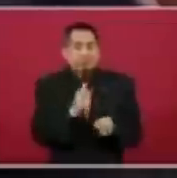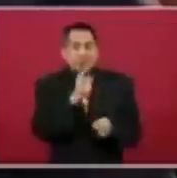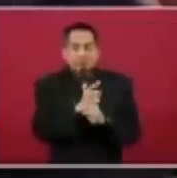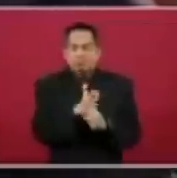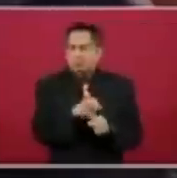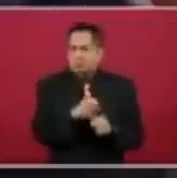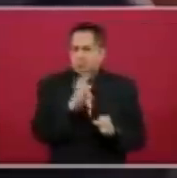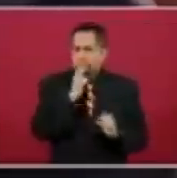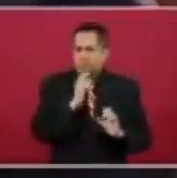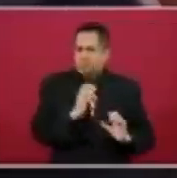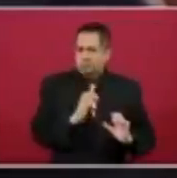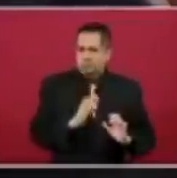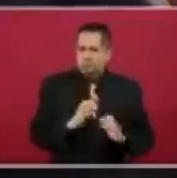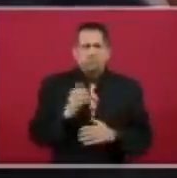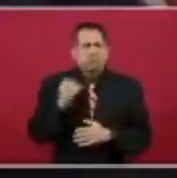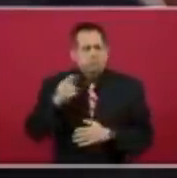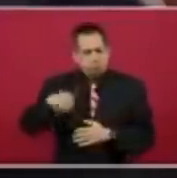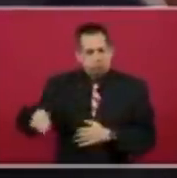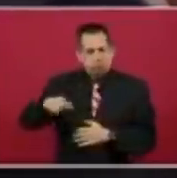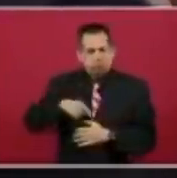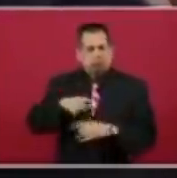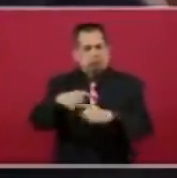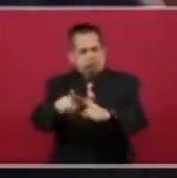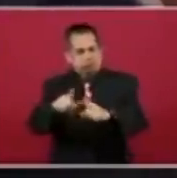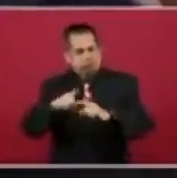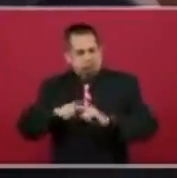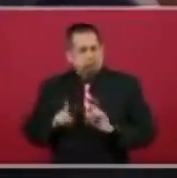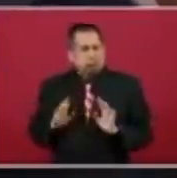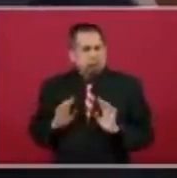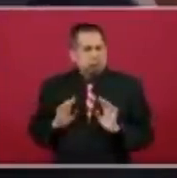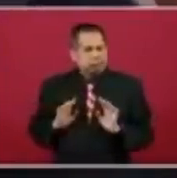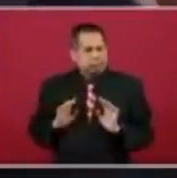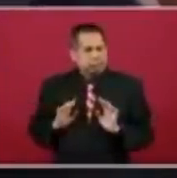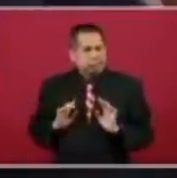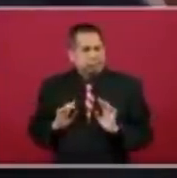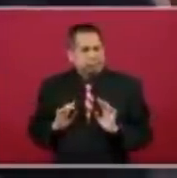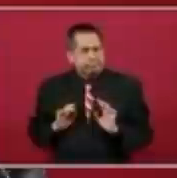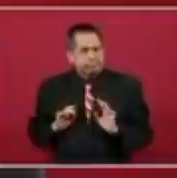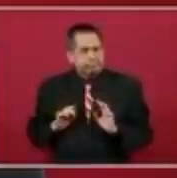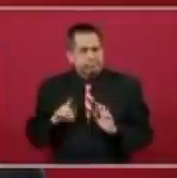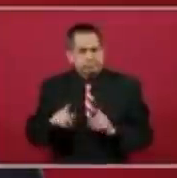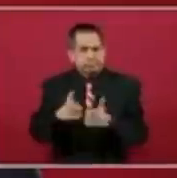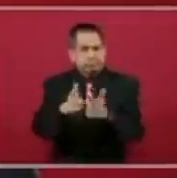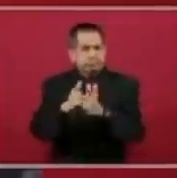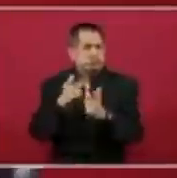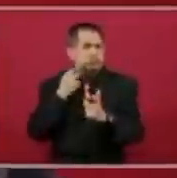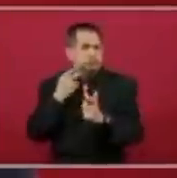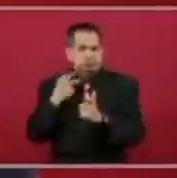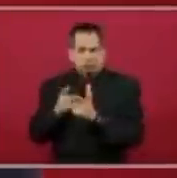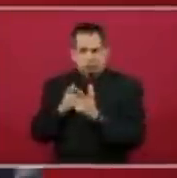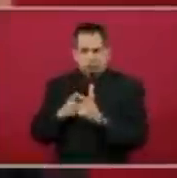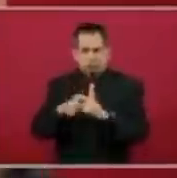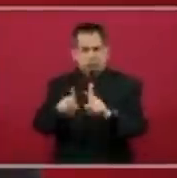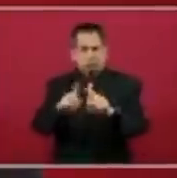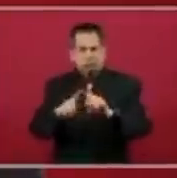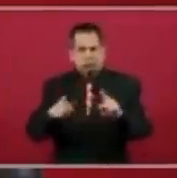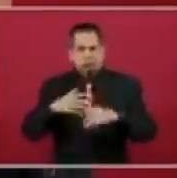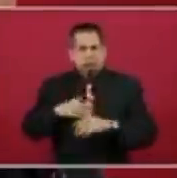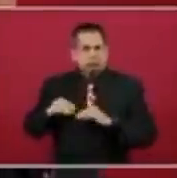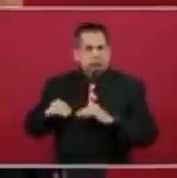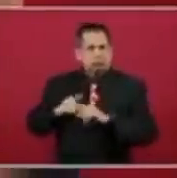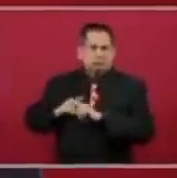Además, somos distintos, diferentes. O sea, yo vengo de un